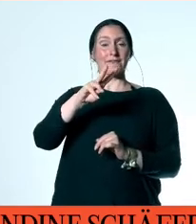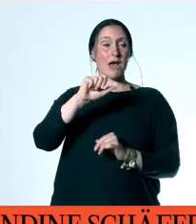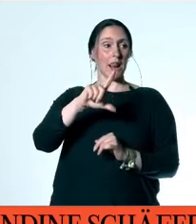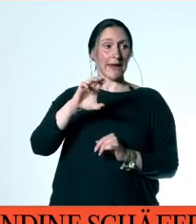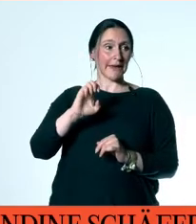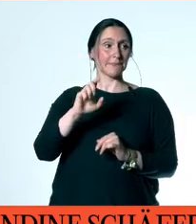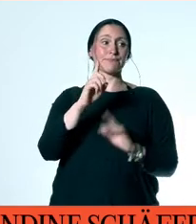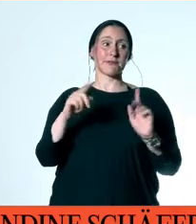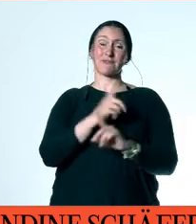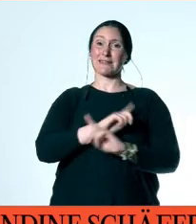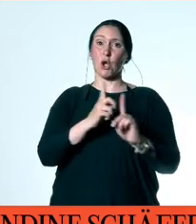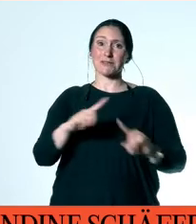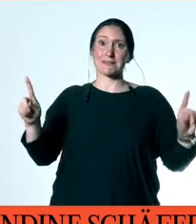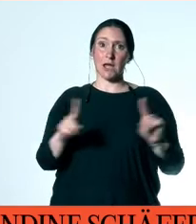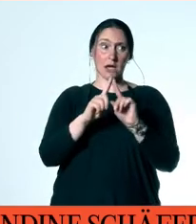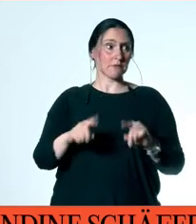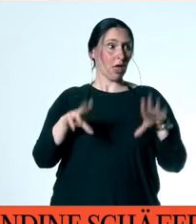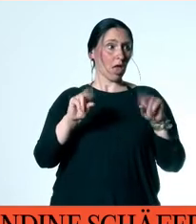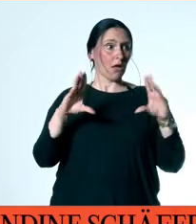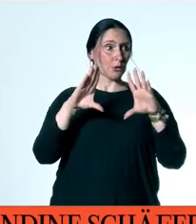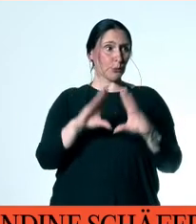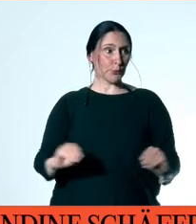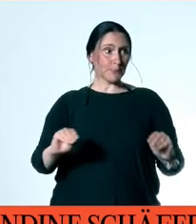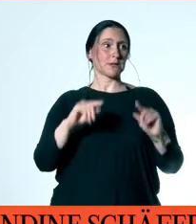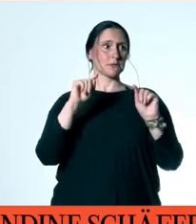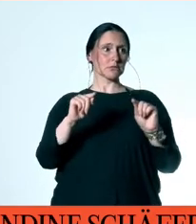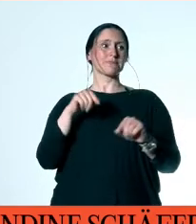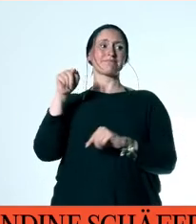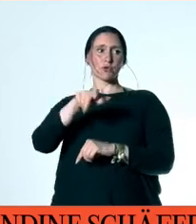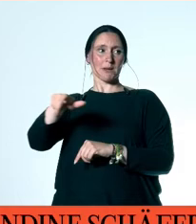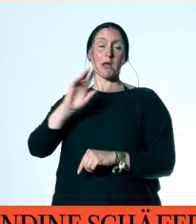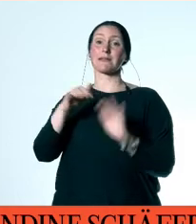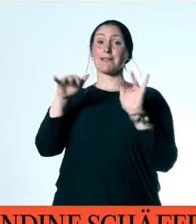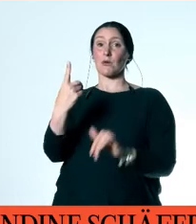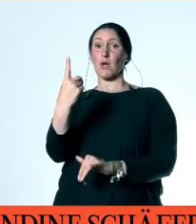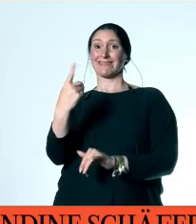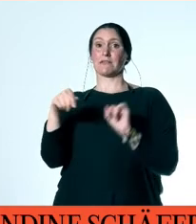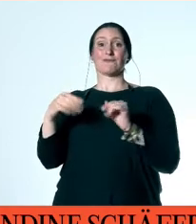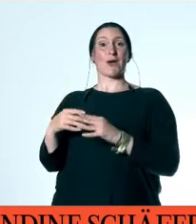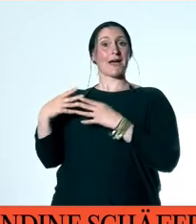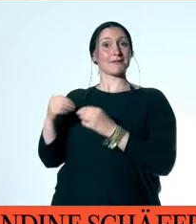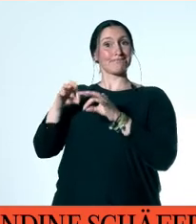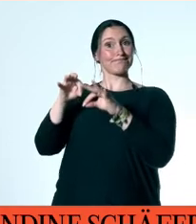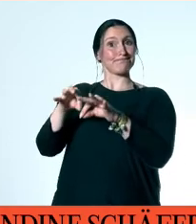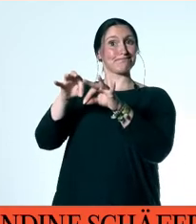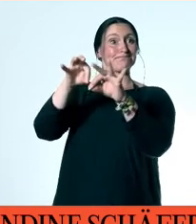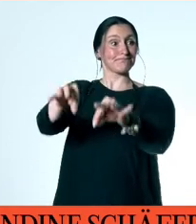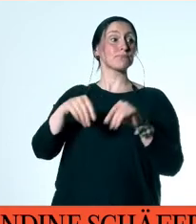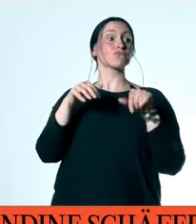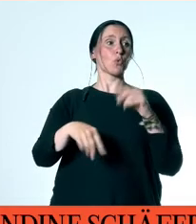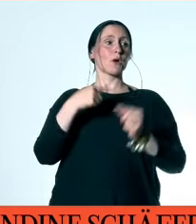würden nicht mehr singen. Und dann geht es nicht weiter und verschwindet das. Es sind nur die Sejaras, die